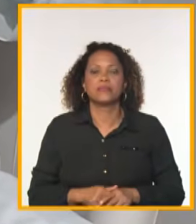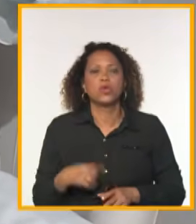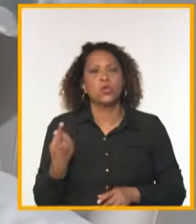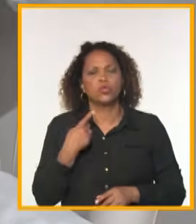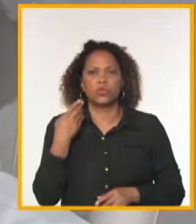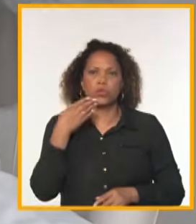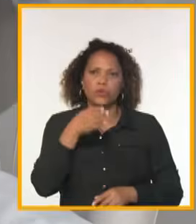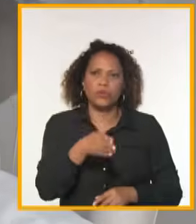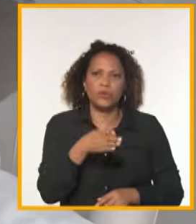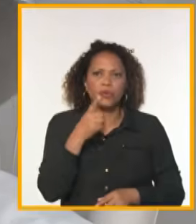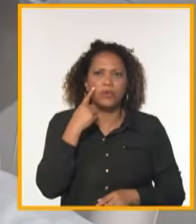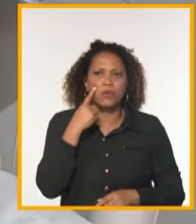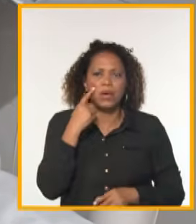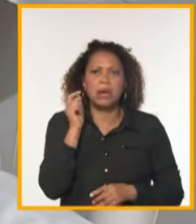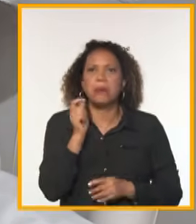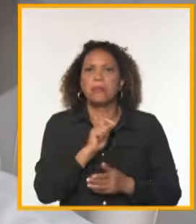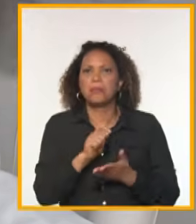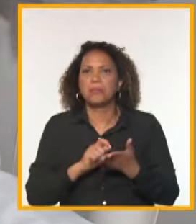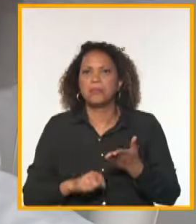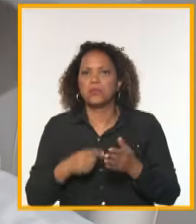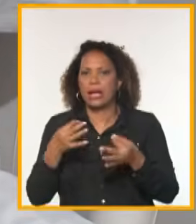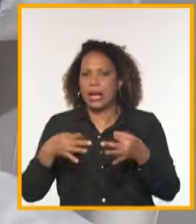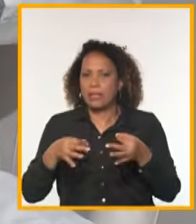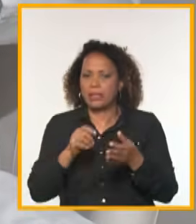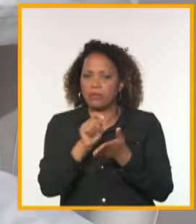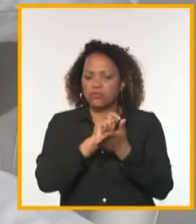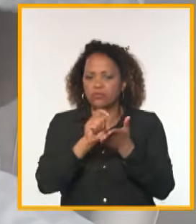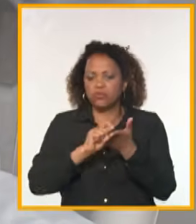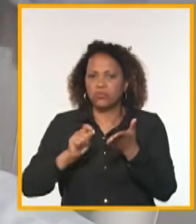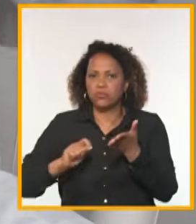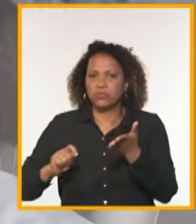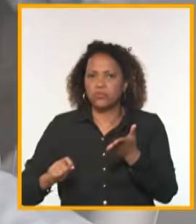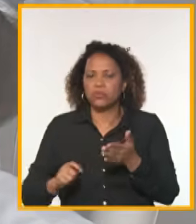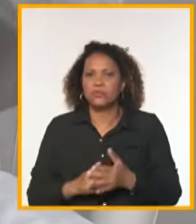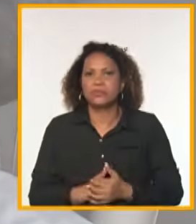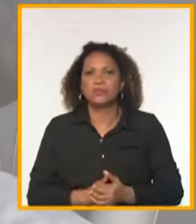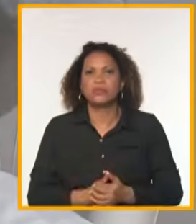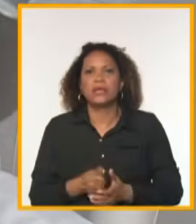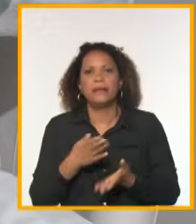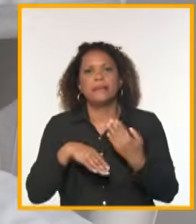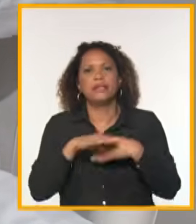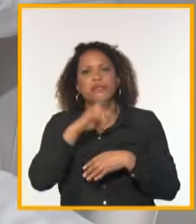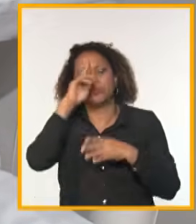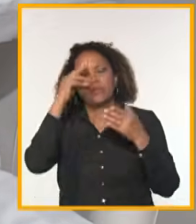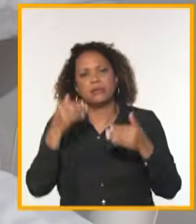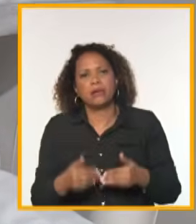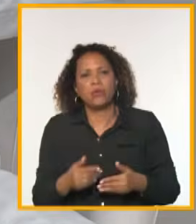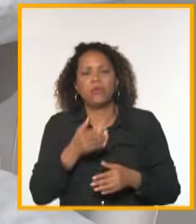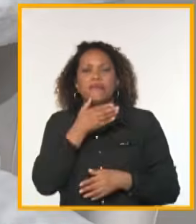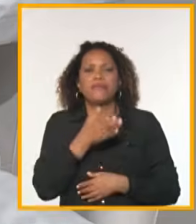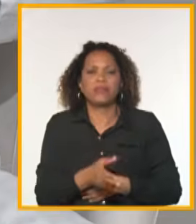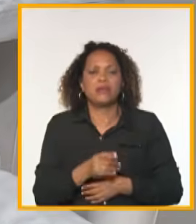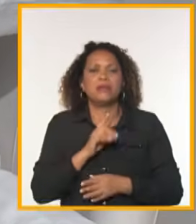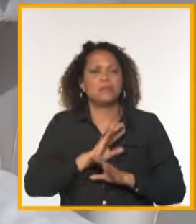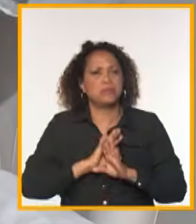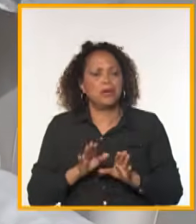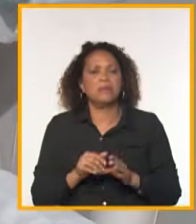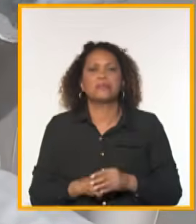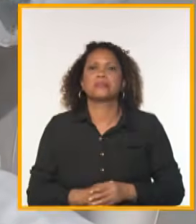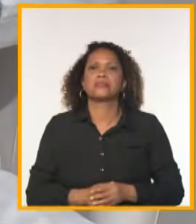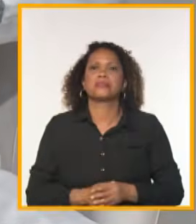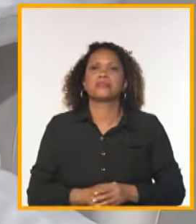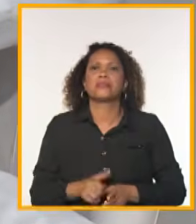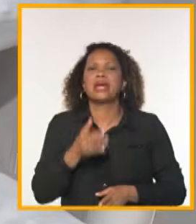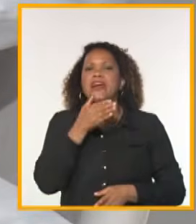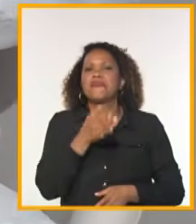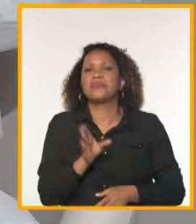a escribir una carta, al ministro de Salud Pública, al comandante, y al final el comandante